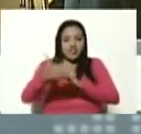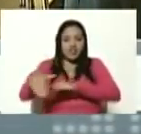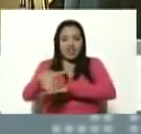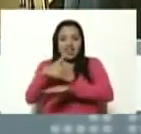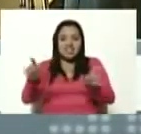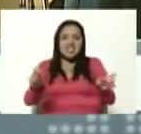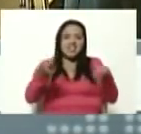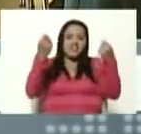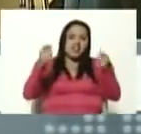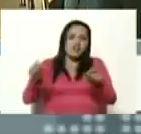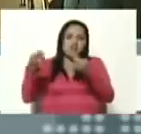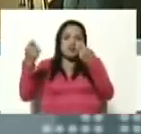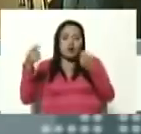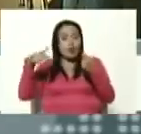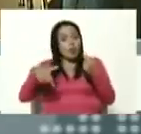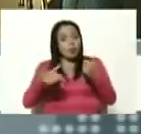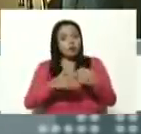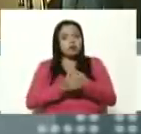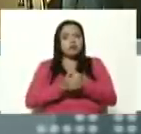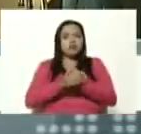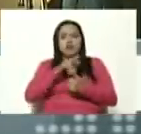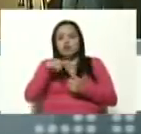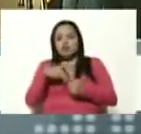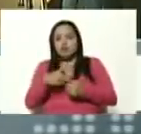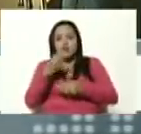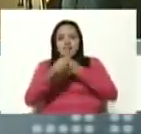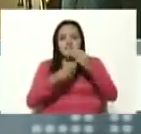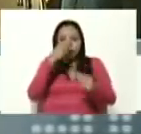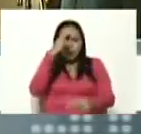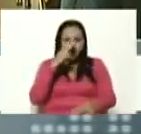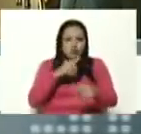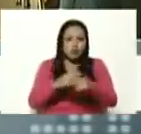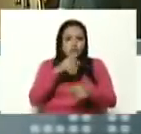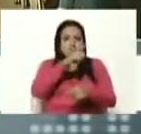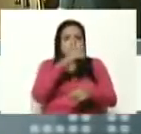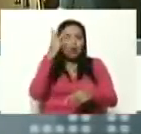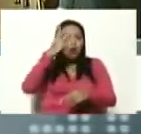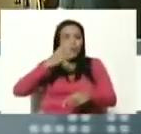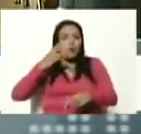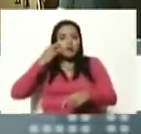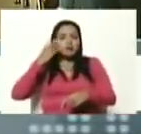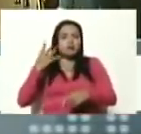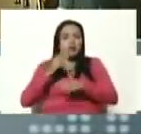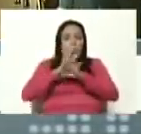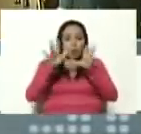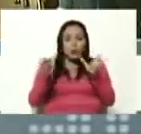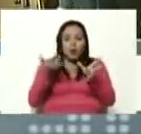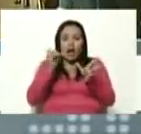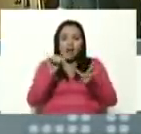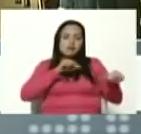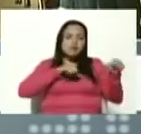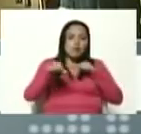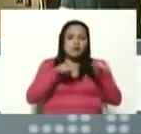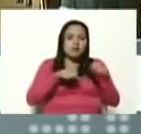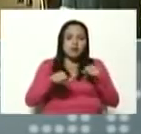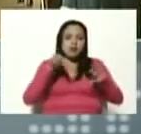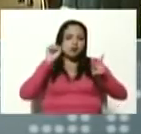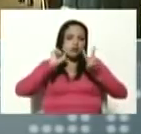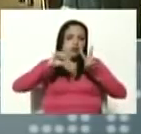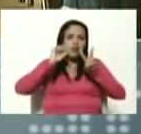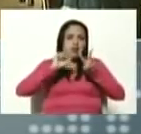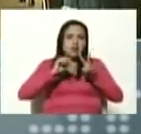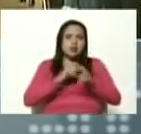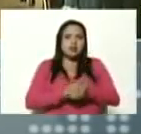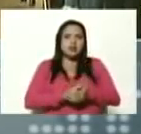salvadores. Y por eso hoy nosotros rendimos también tributo a toda esa juventud de oro que salió con el movimiento Somos Venezuela